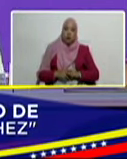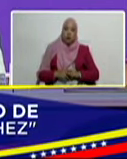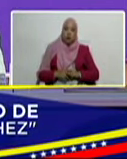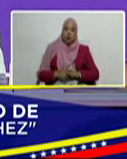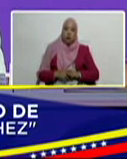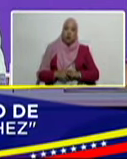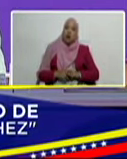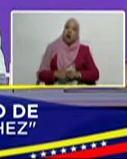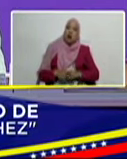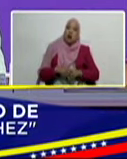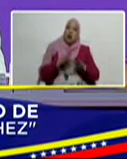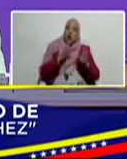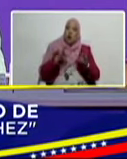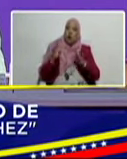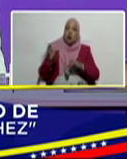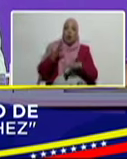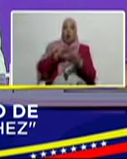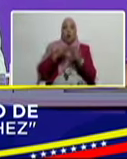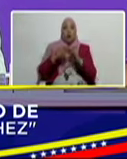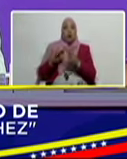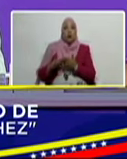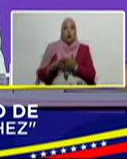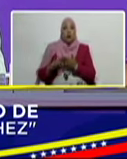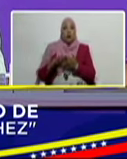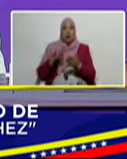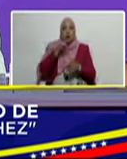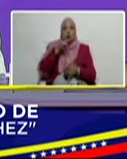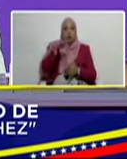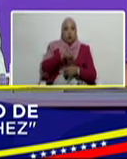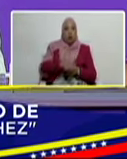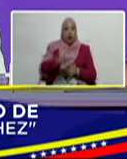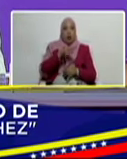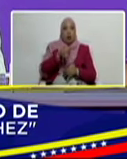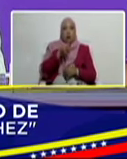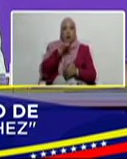Para organizarse en las comunidades a nivel territorial, mujeres.